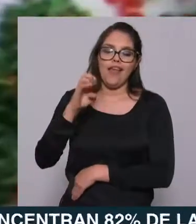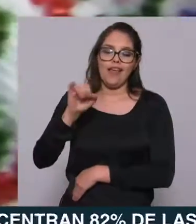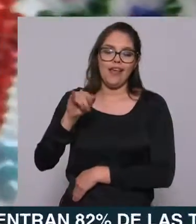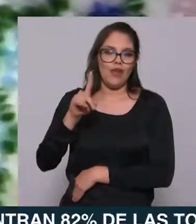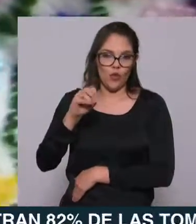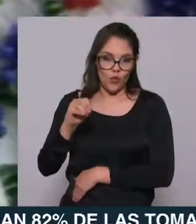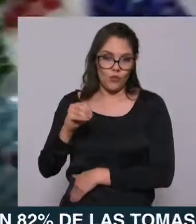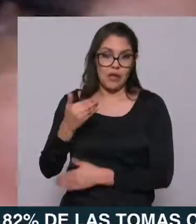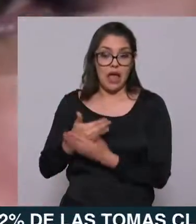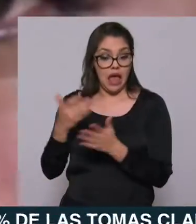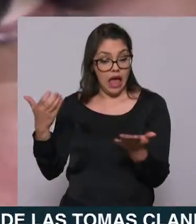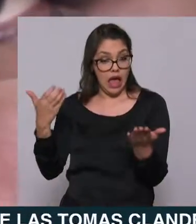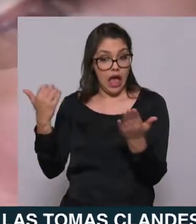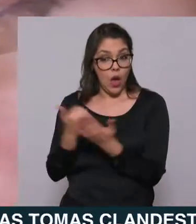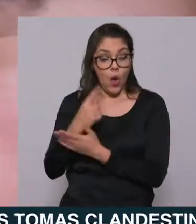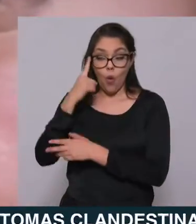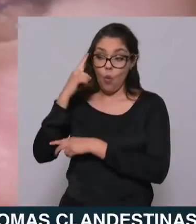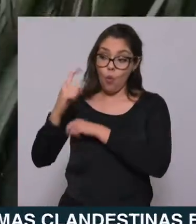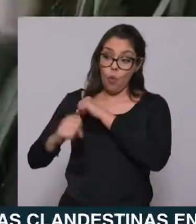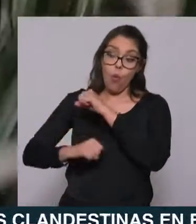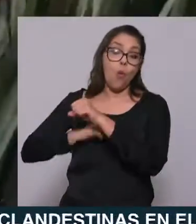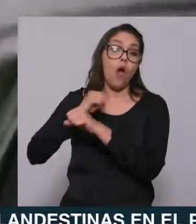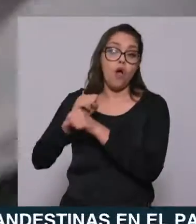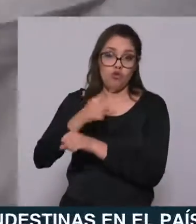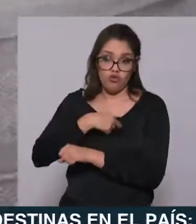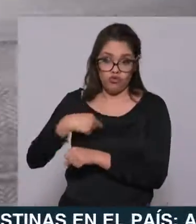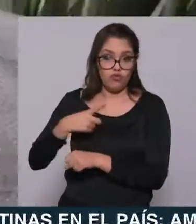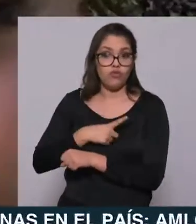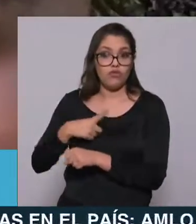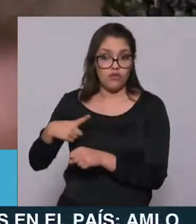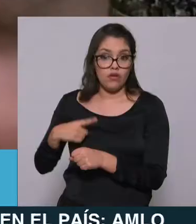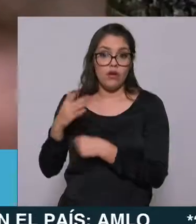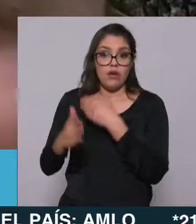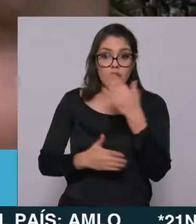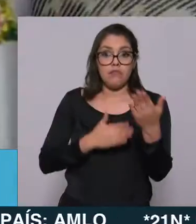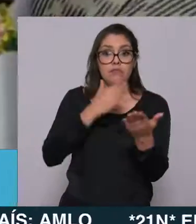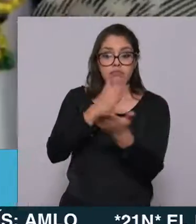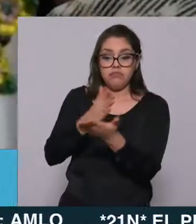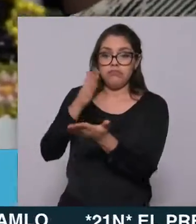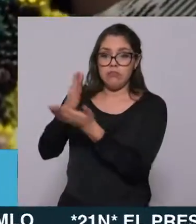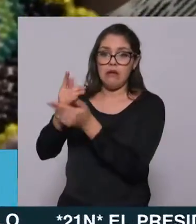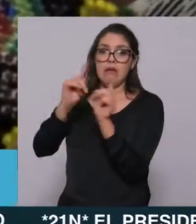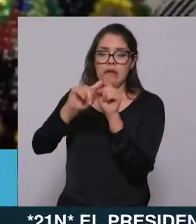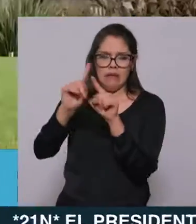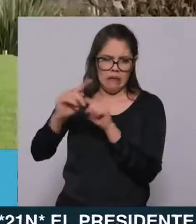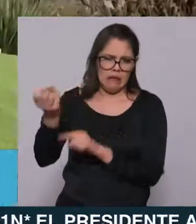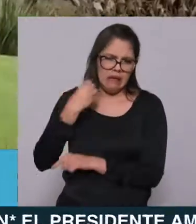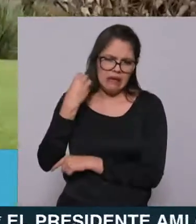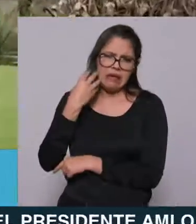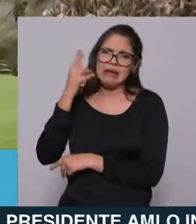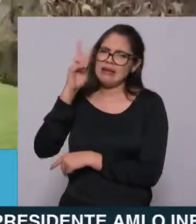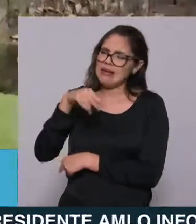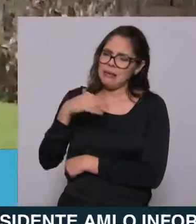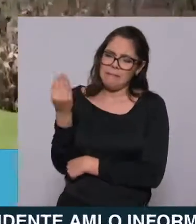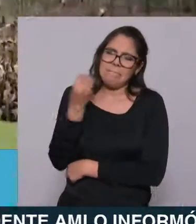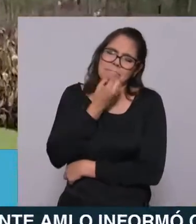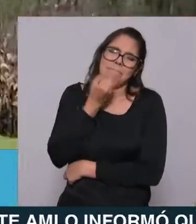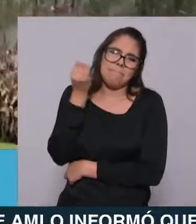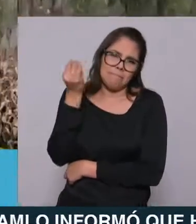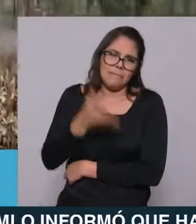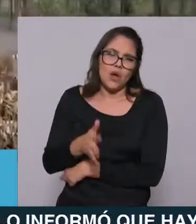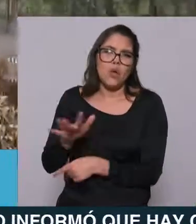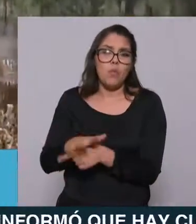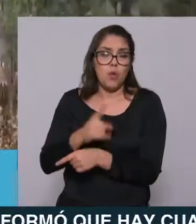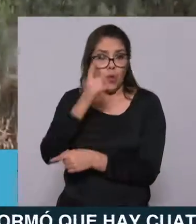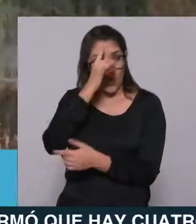ganar, durante todo un año nosotras tenemos que asistir a diversos eventos y es una experiencia muy gratificante porque no